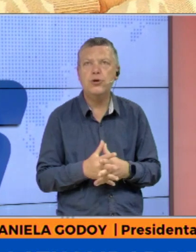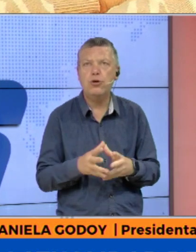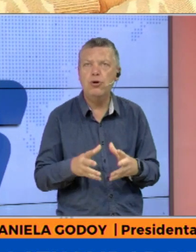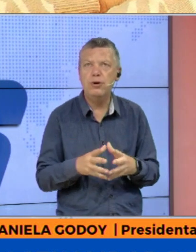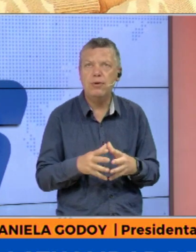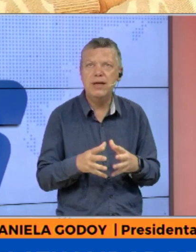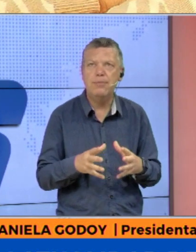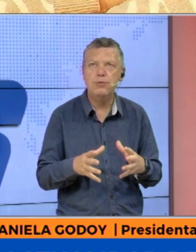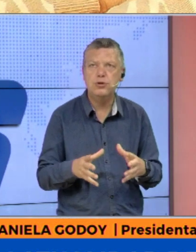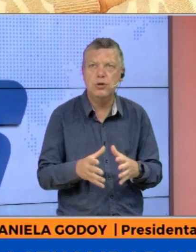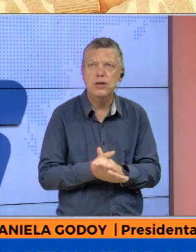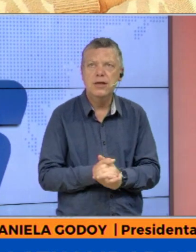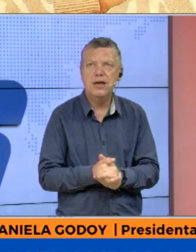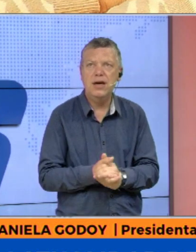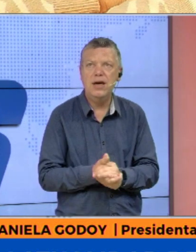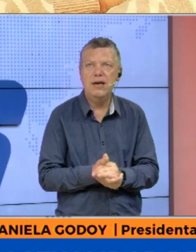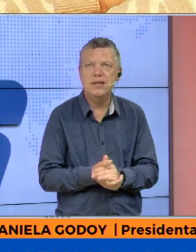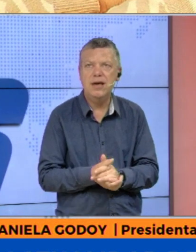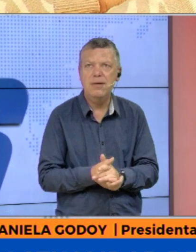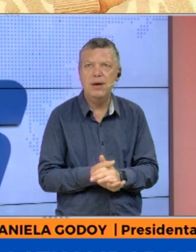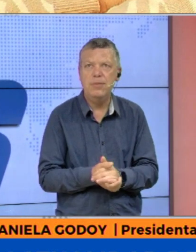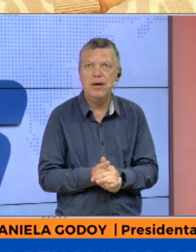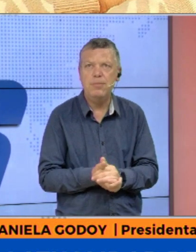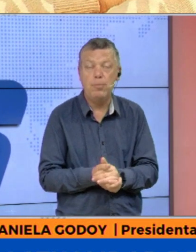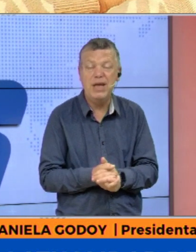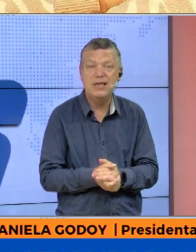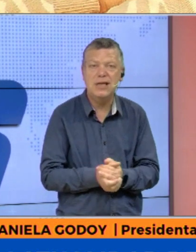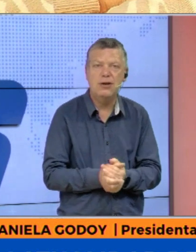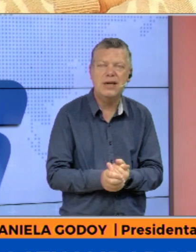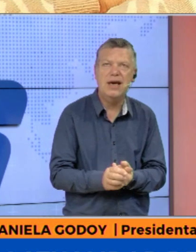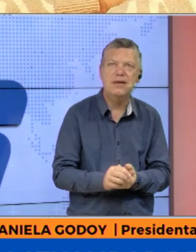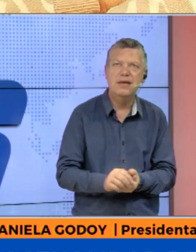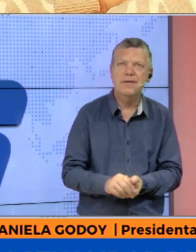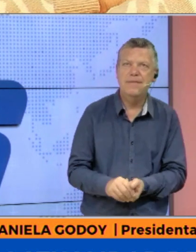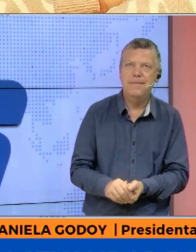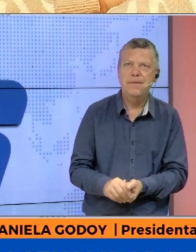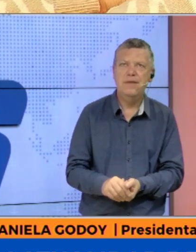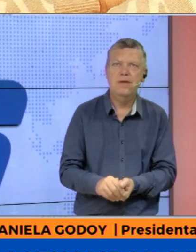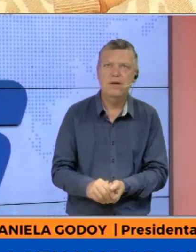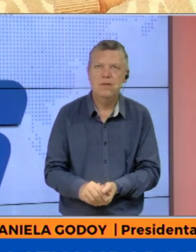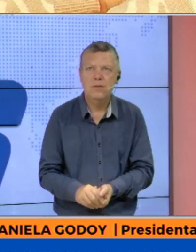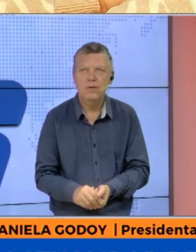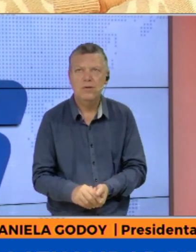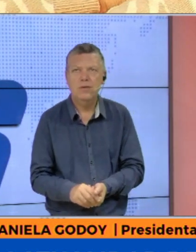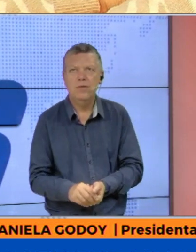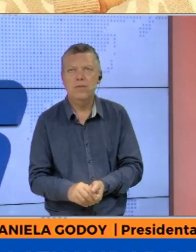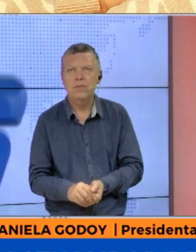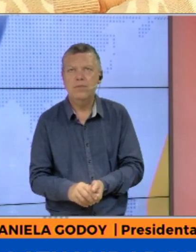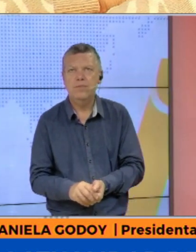motor económico? ¿Cuál es la producción que prospera allí en la localidad? Y bueno,